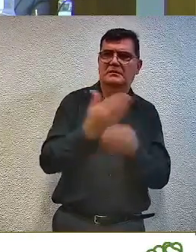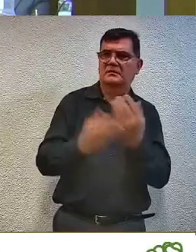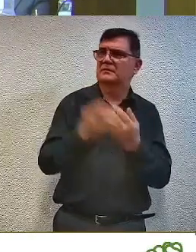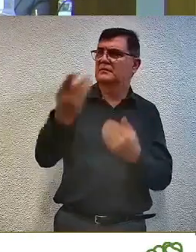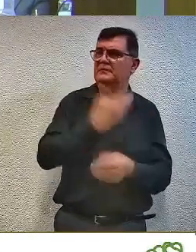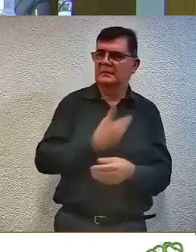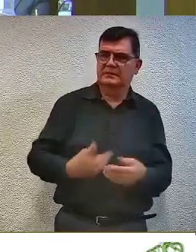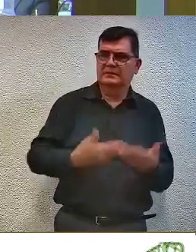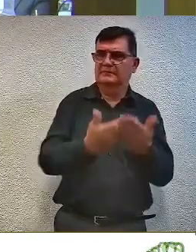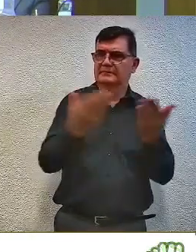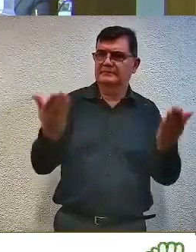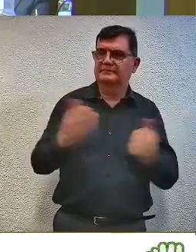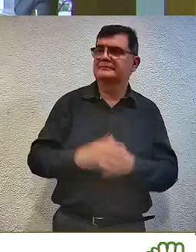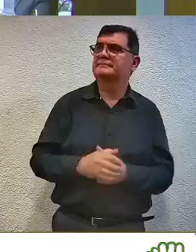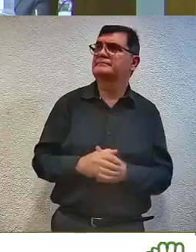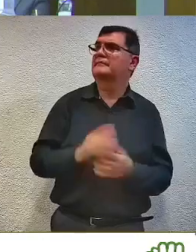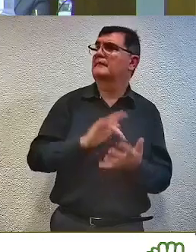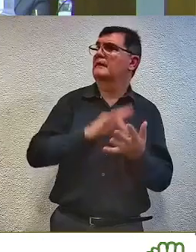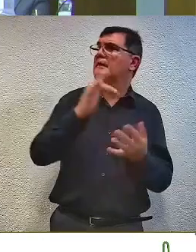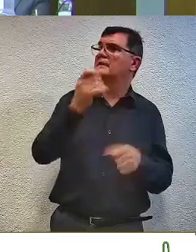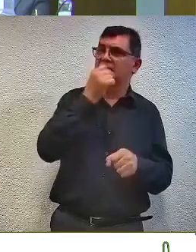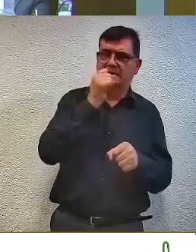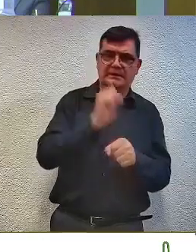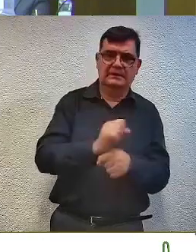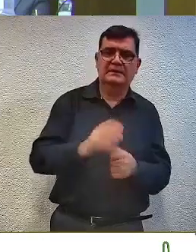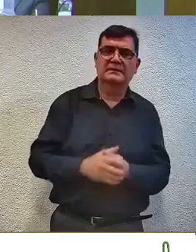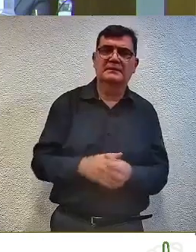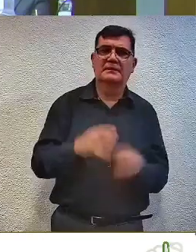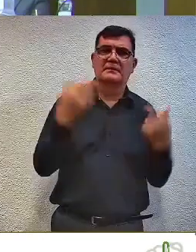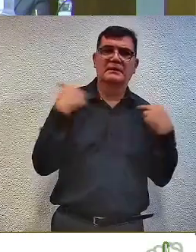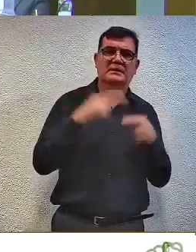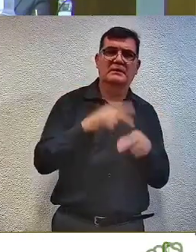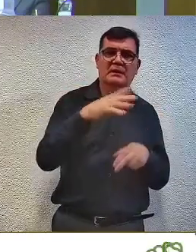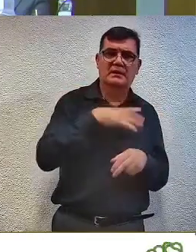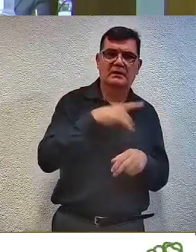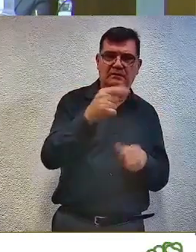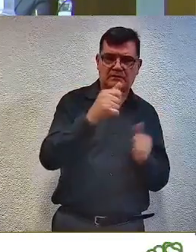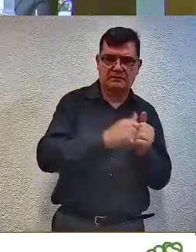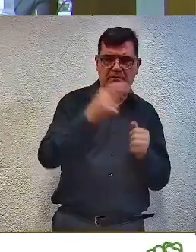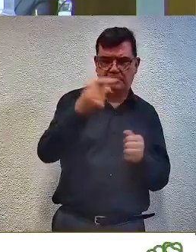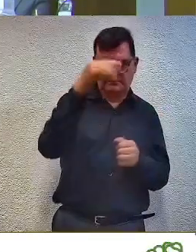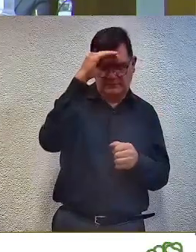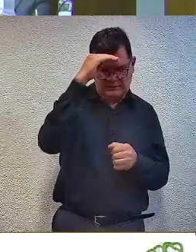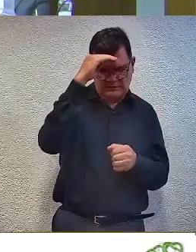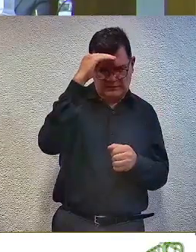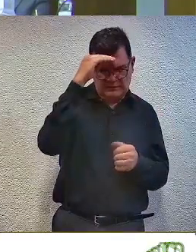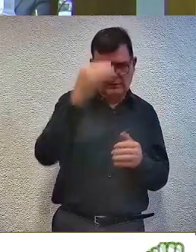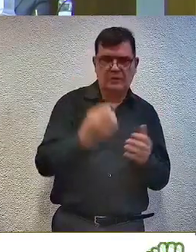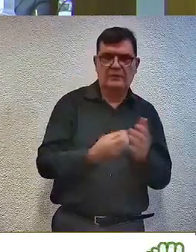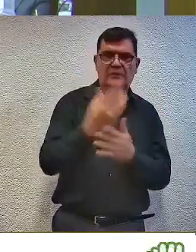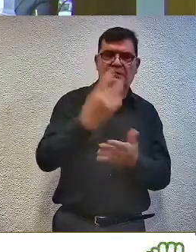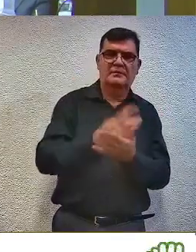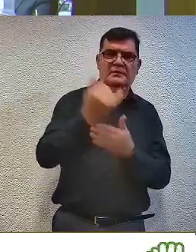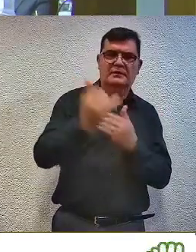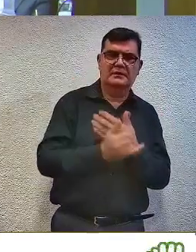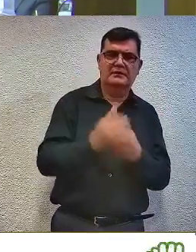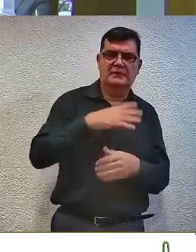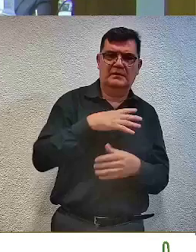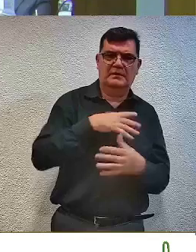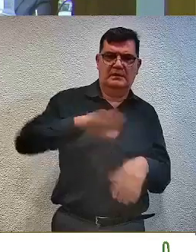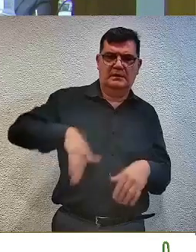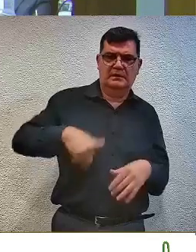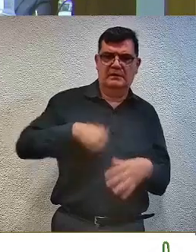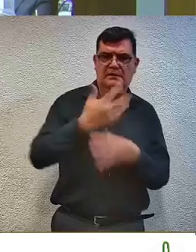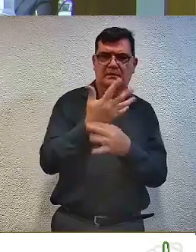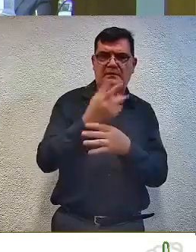presidenta, magistrados. Gracias, secretario. Magistrados, está a nuestra consideración los proyectos de los que se ha dado